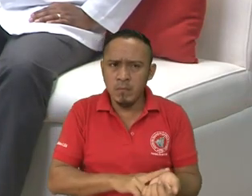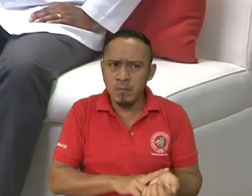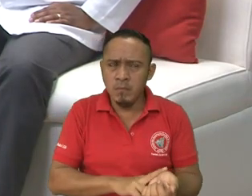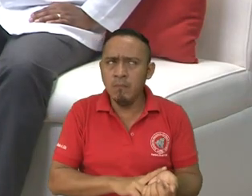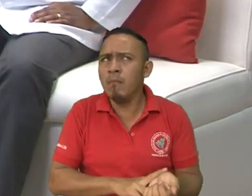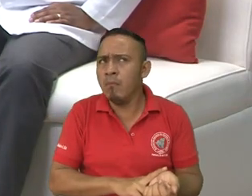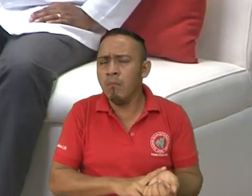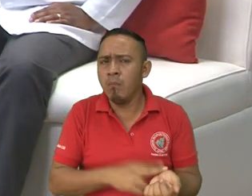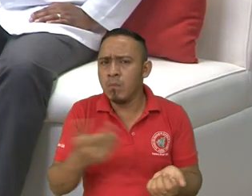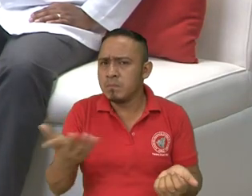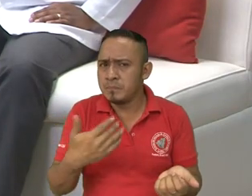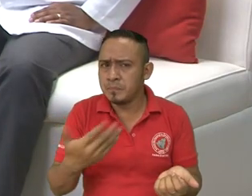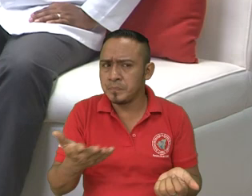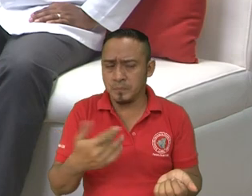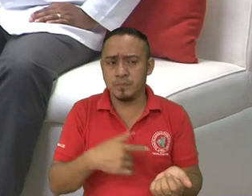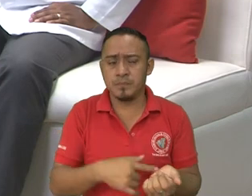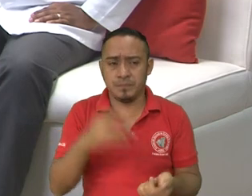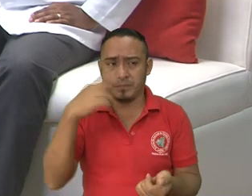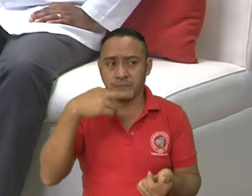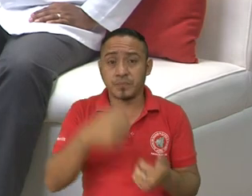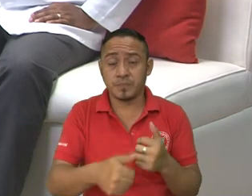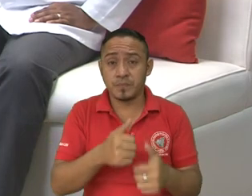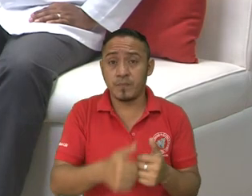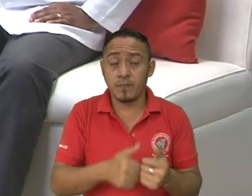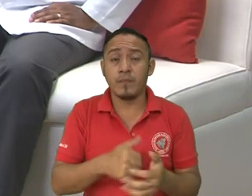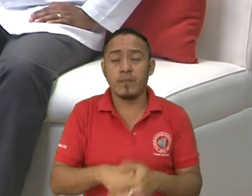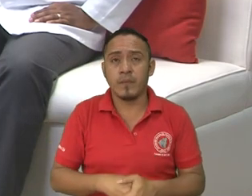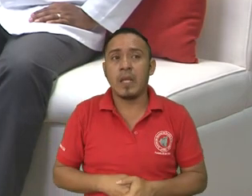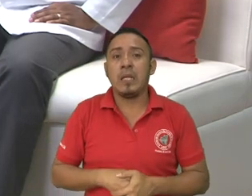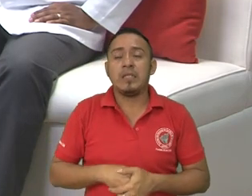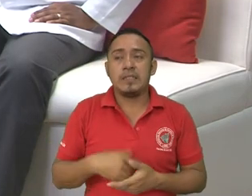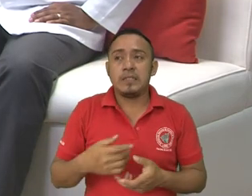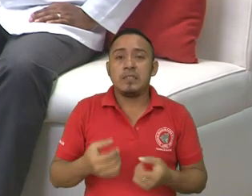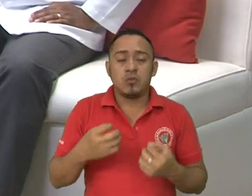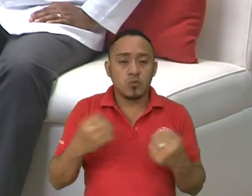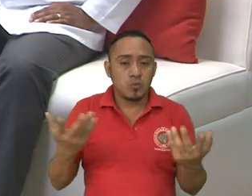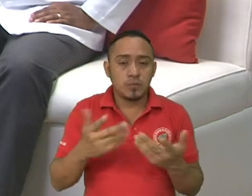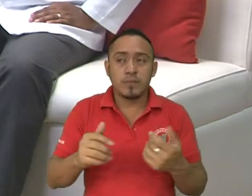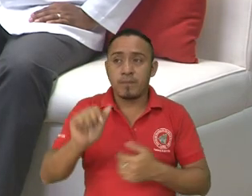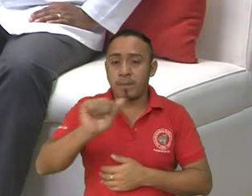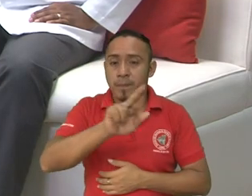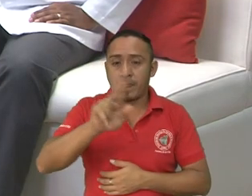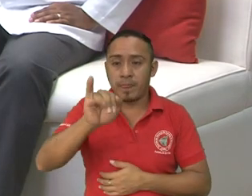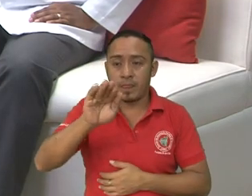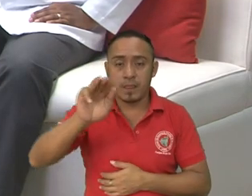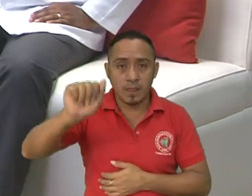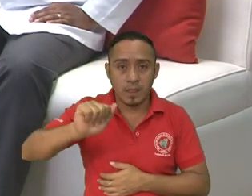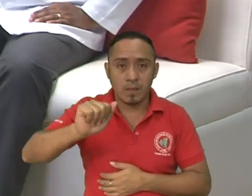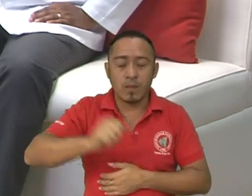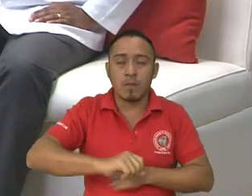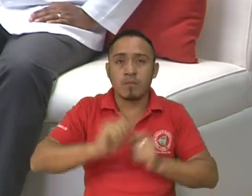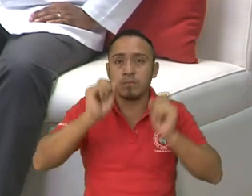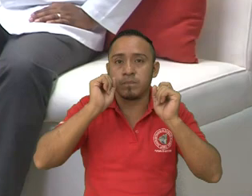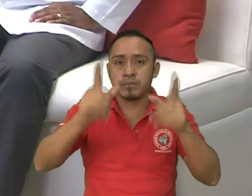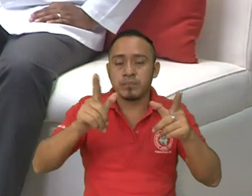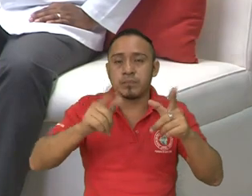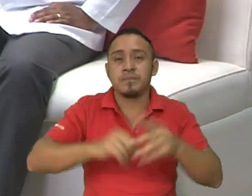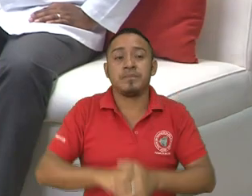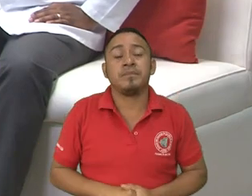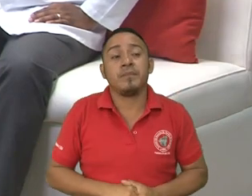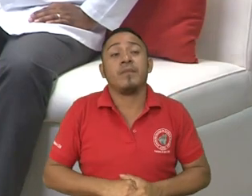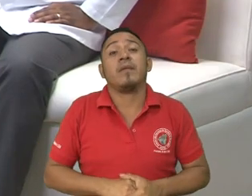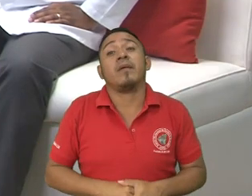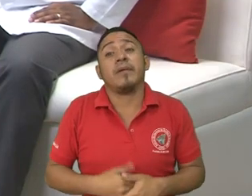pulso. Es muy frecuente eso, ¿verdad? Y ahí es como usted dice, una arritmia que ni cuenta nos damos nosotros. Exactamente, así es, sin